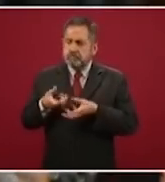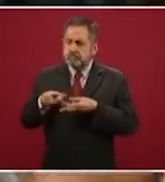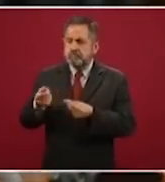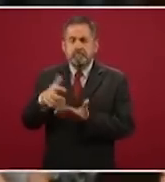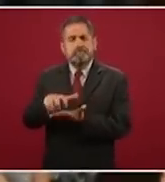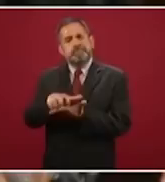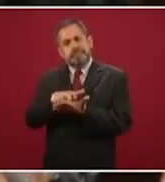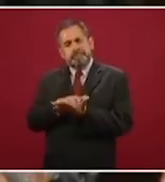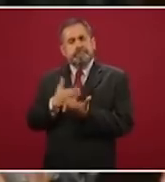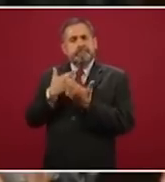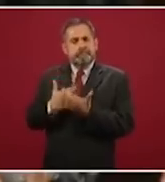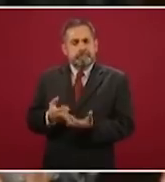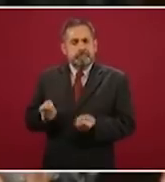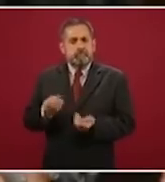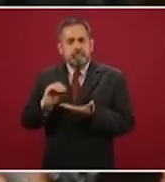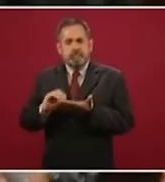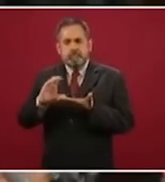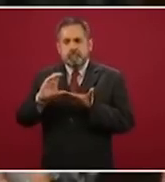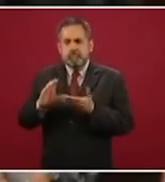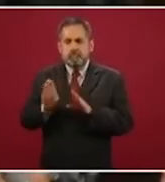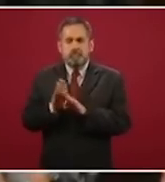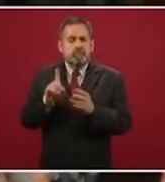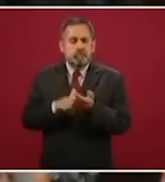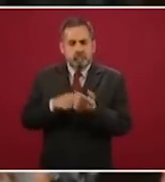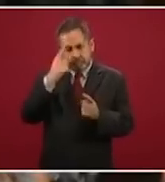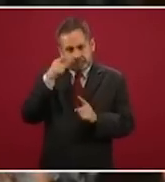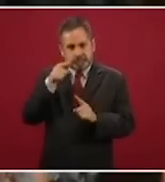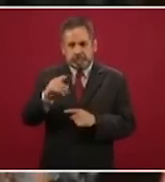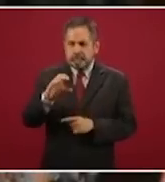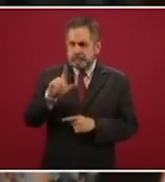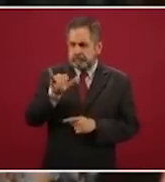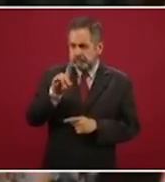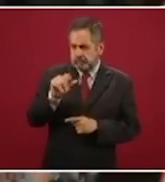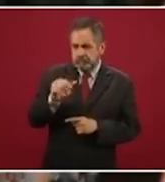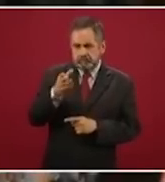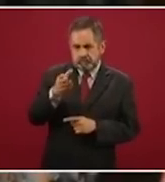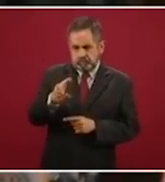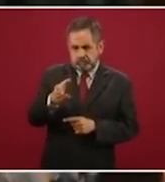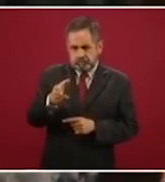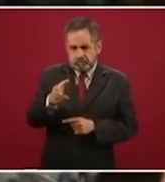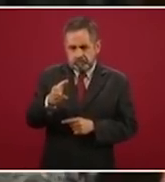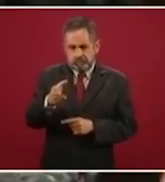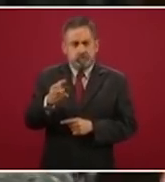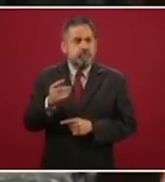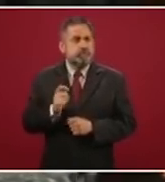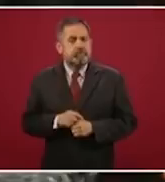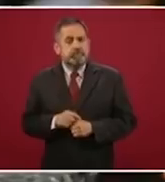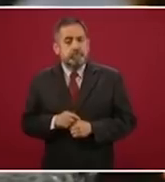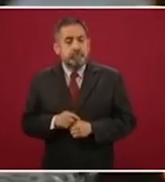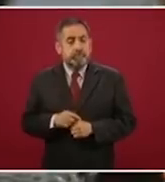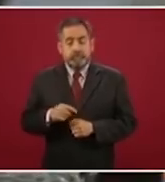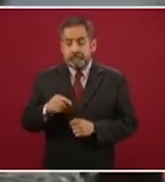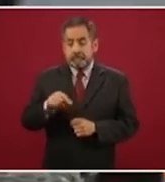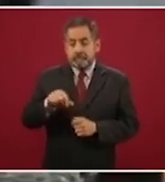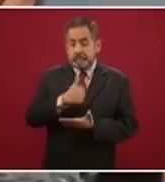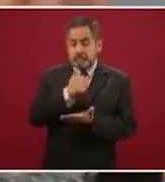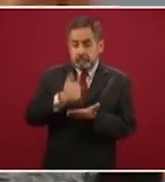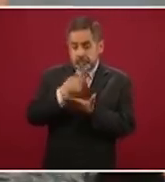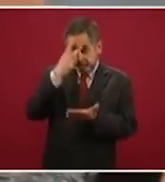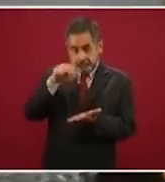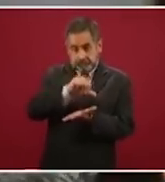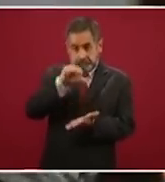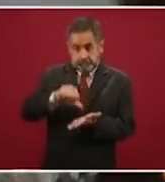gobierno en ese sentido? Y en especial para Claudia, en el centro de la ciudad hay muchos locales que